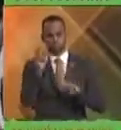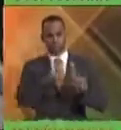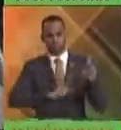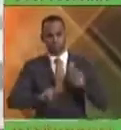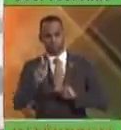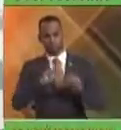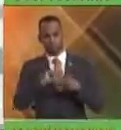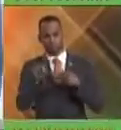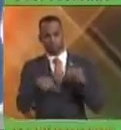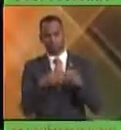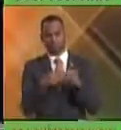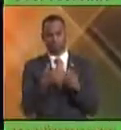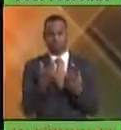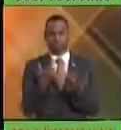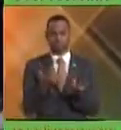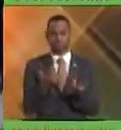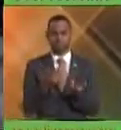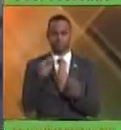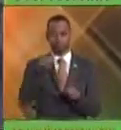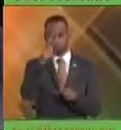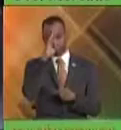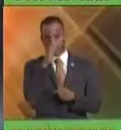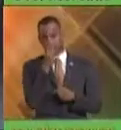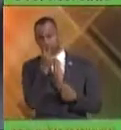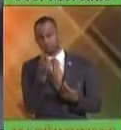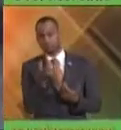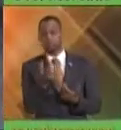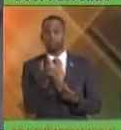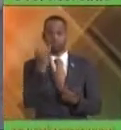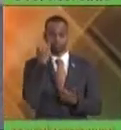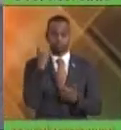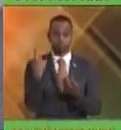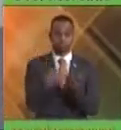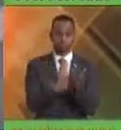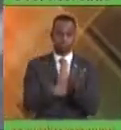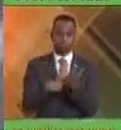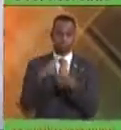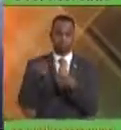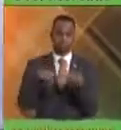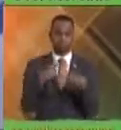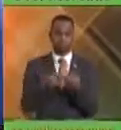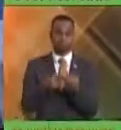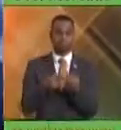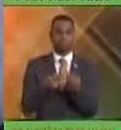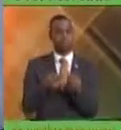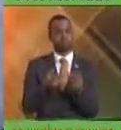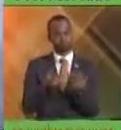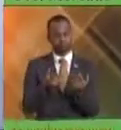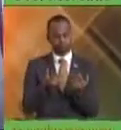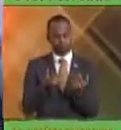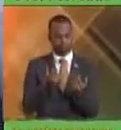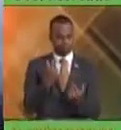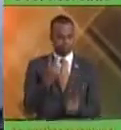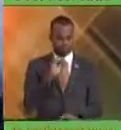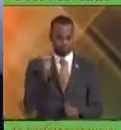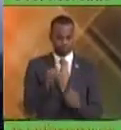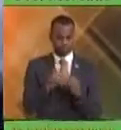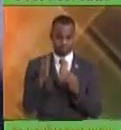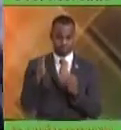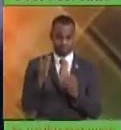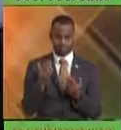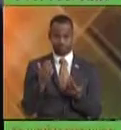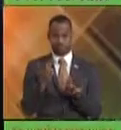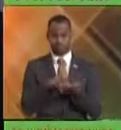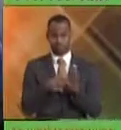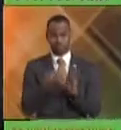que no es minoría en la plica dominicana si hablamos de más del 12% no estamos hablando de poca gente